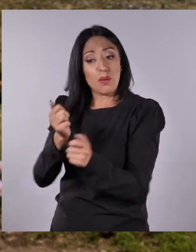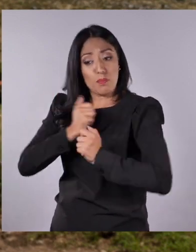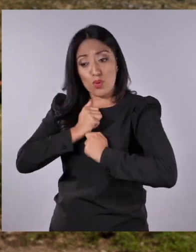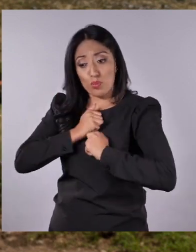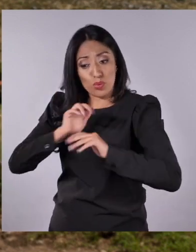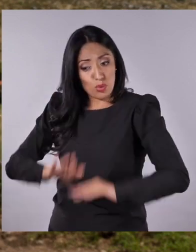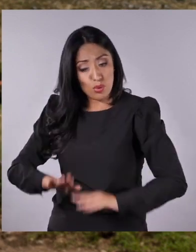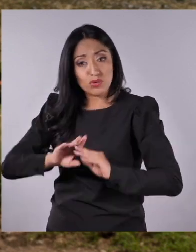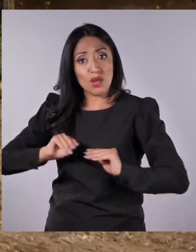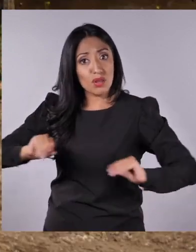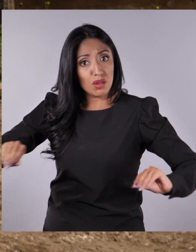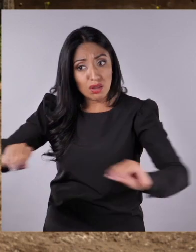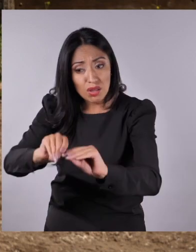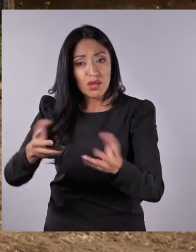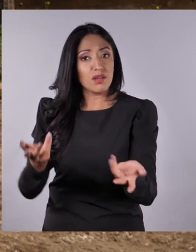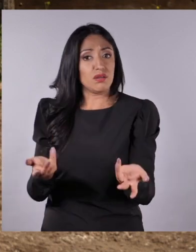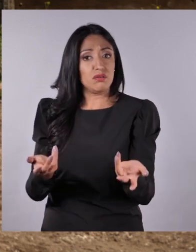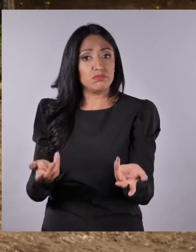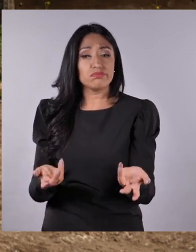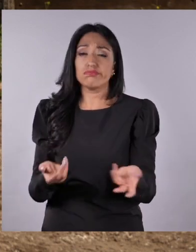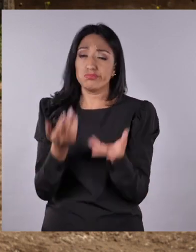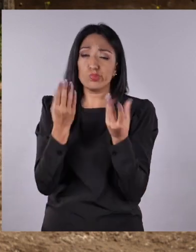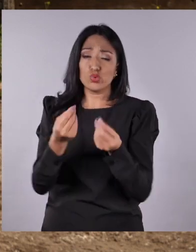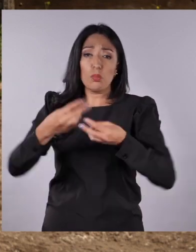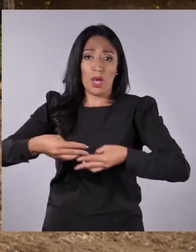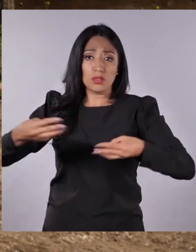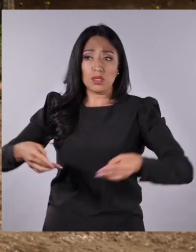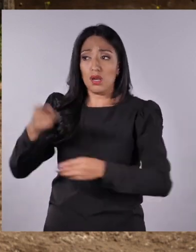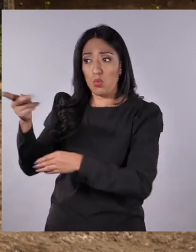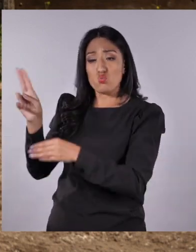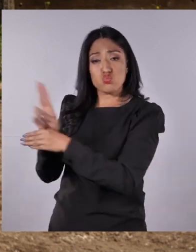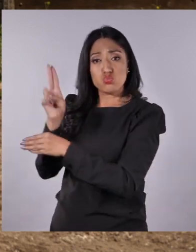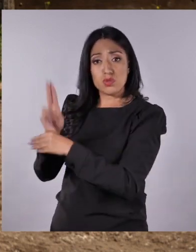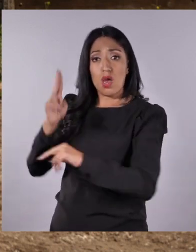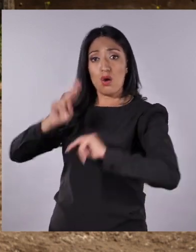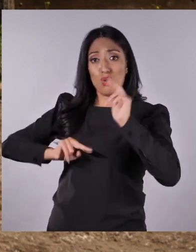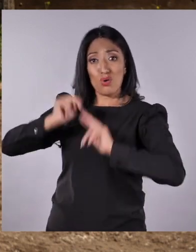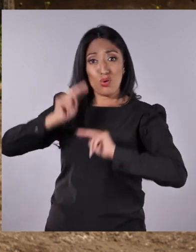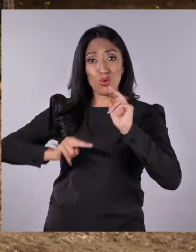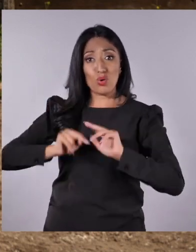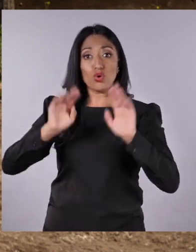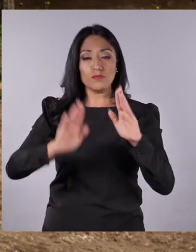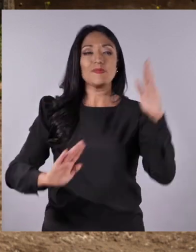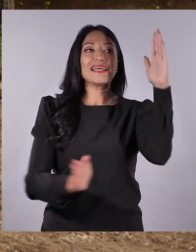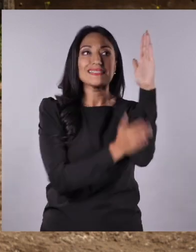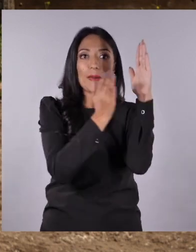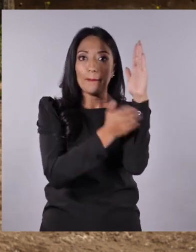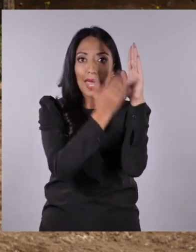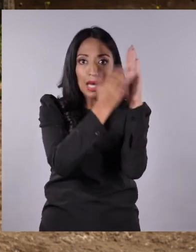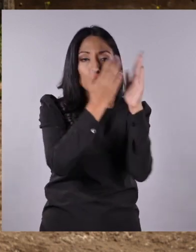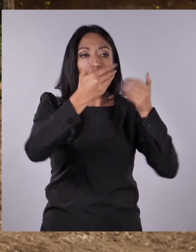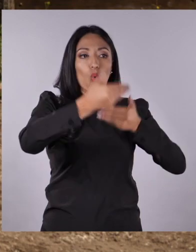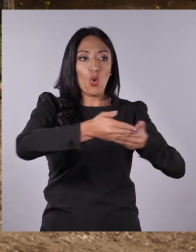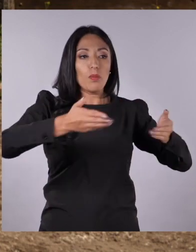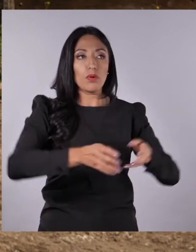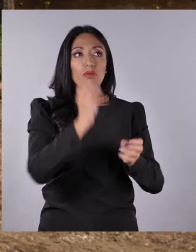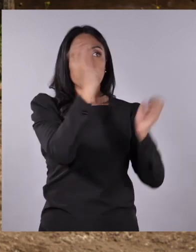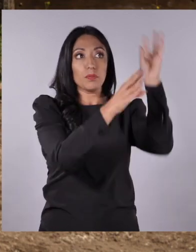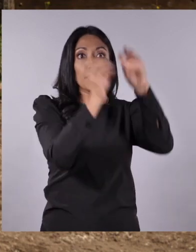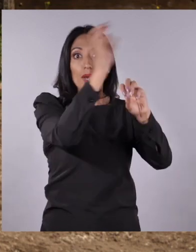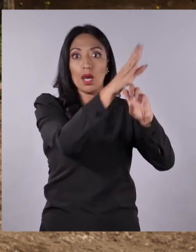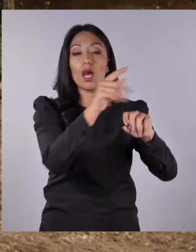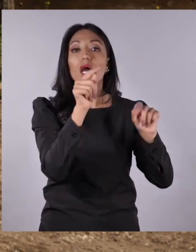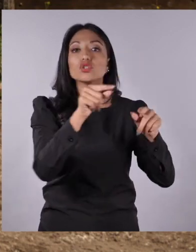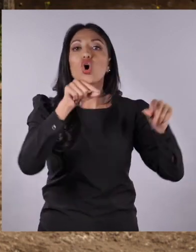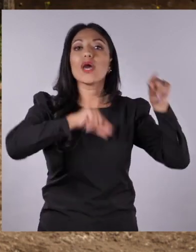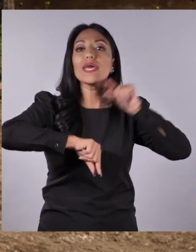los recursos que nos brinda. Porque al final muchos de los materiales que se usan en la construcción, con cemento y bloques, tienen